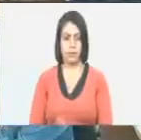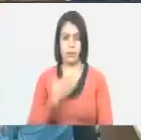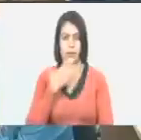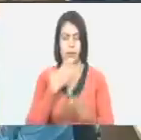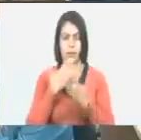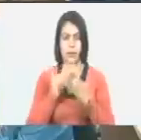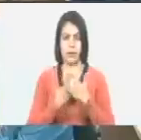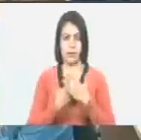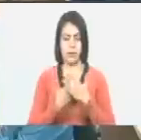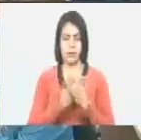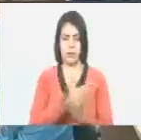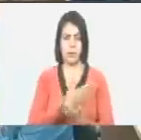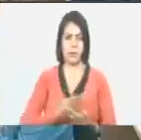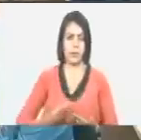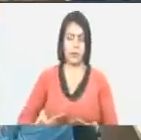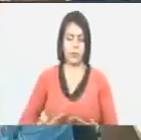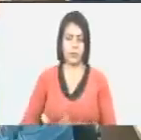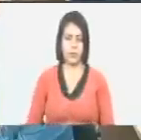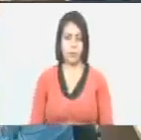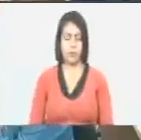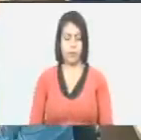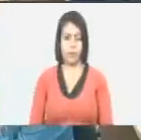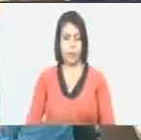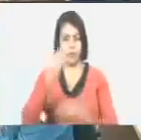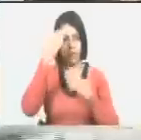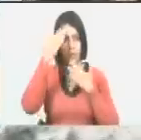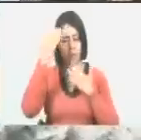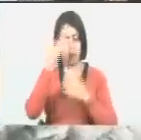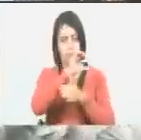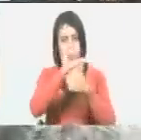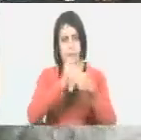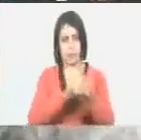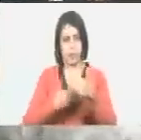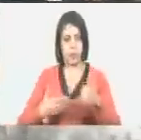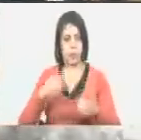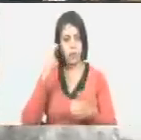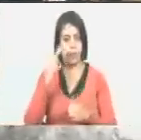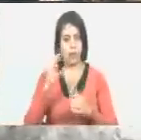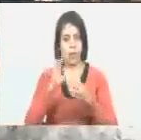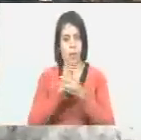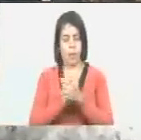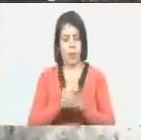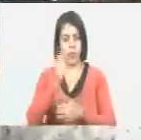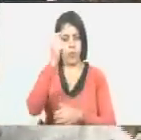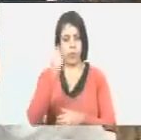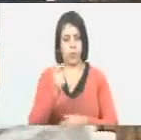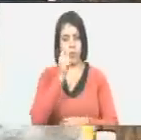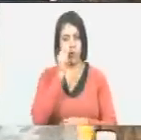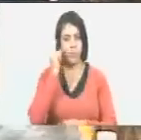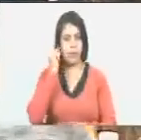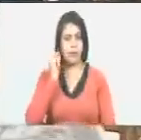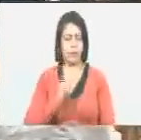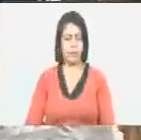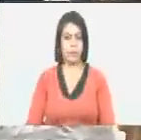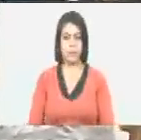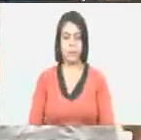Gracias, presidente. Gracias. Saludos, vicepresidenta. Compañeros diputados, compañeras diputadas.